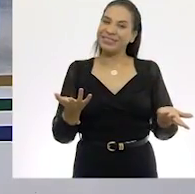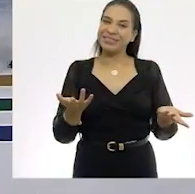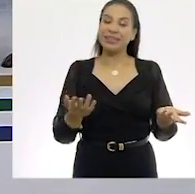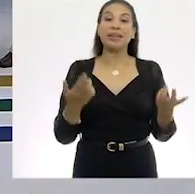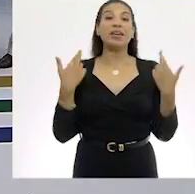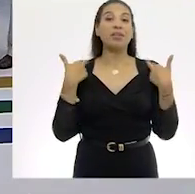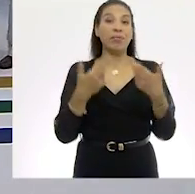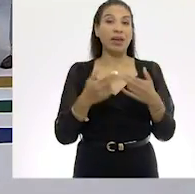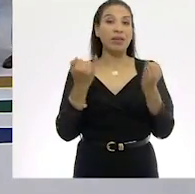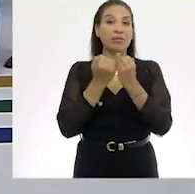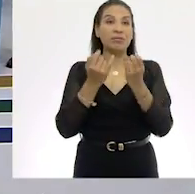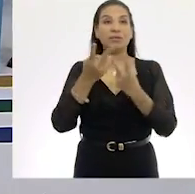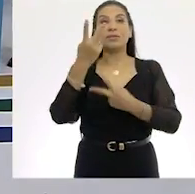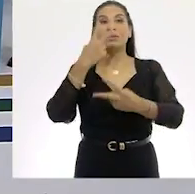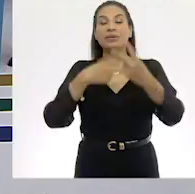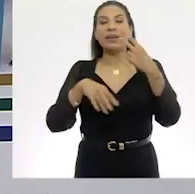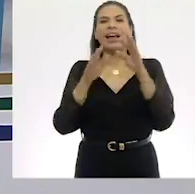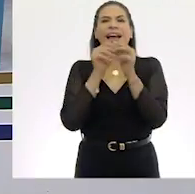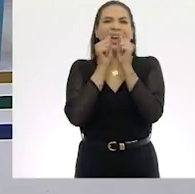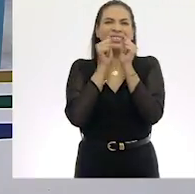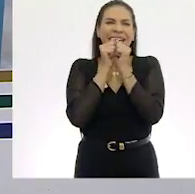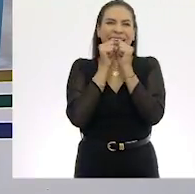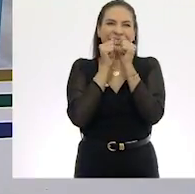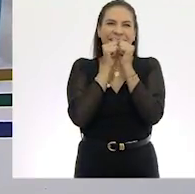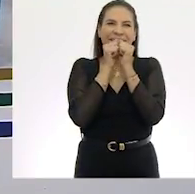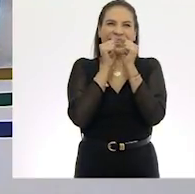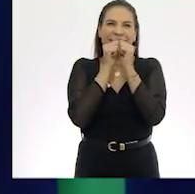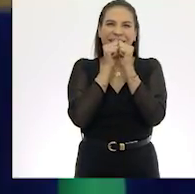Y maestro, también pasaba una ardilla.